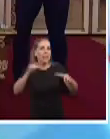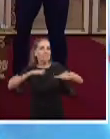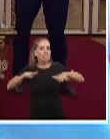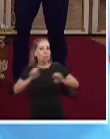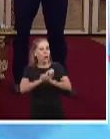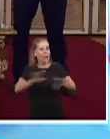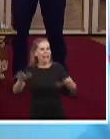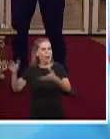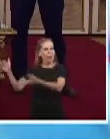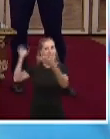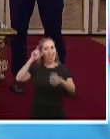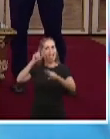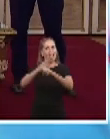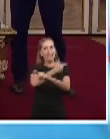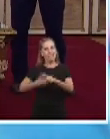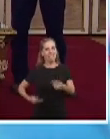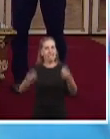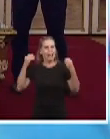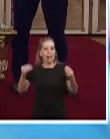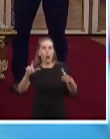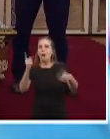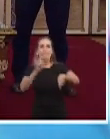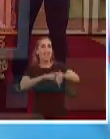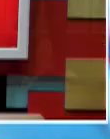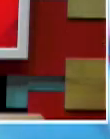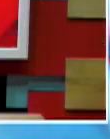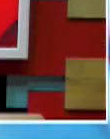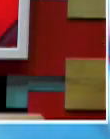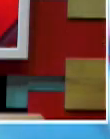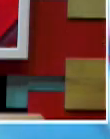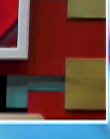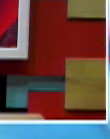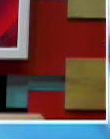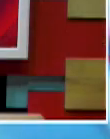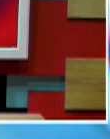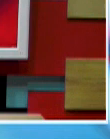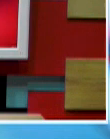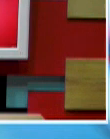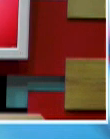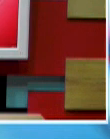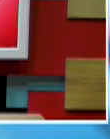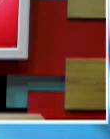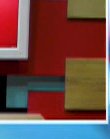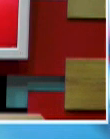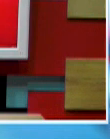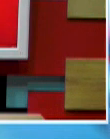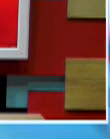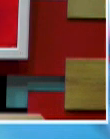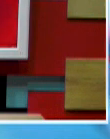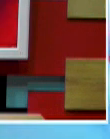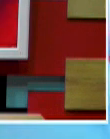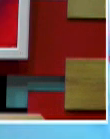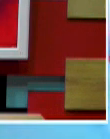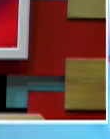reactivar el empleo. Carlos, bueno, también Milei habló sobre este esfuerzo heroico que dijo que